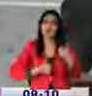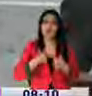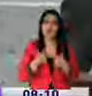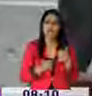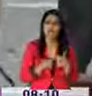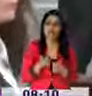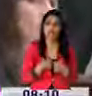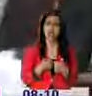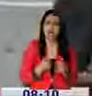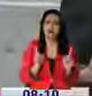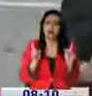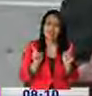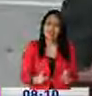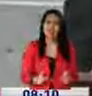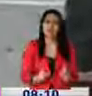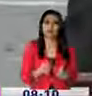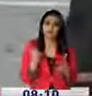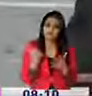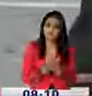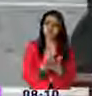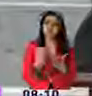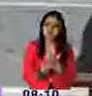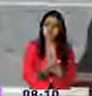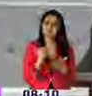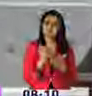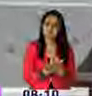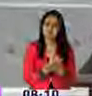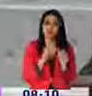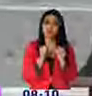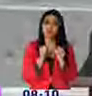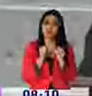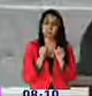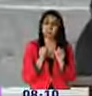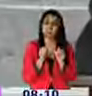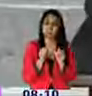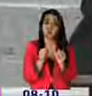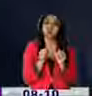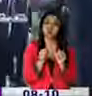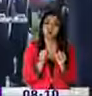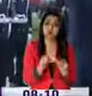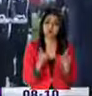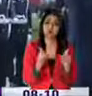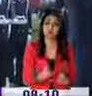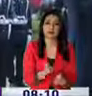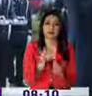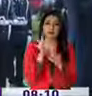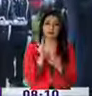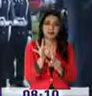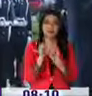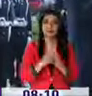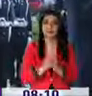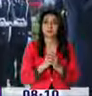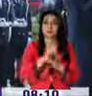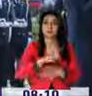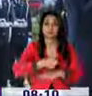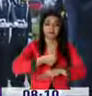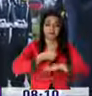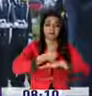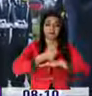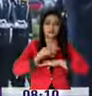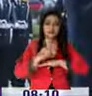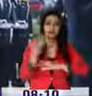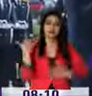el ubicarle y seguir ubicándole en los grandes sitiales. Las autoridades también hicieron referencia a los